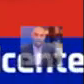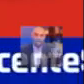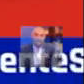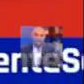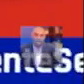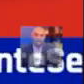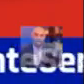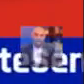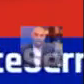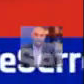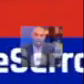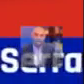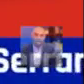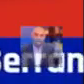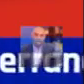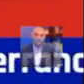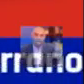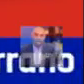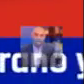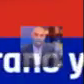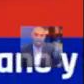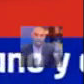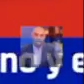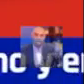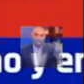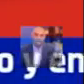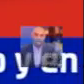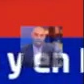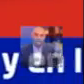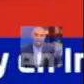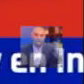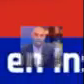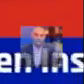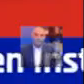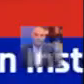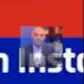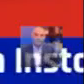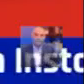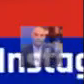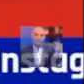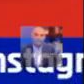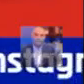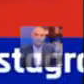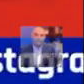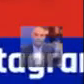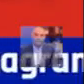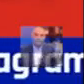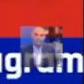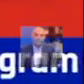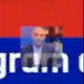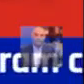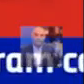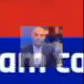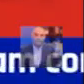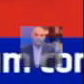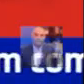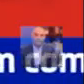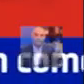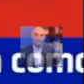sé, con lo que yo he visto, creo que podemos dar una opinión. Lo que no voy a permitir es que